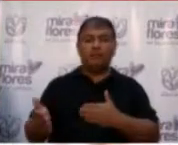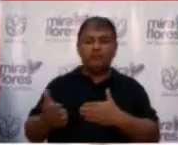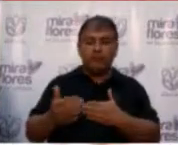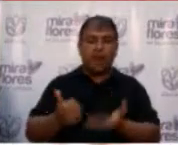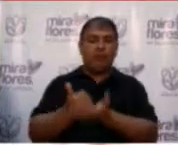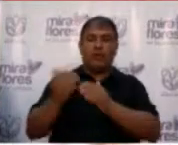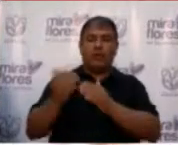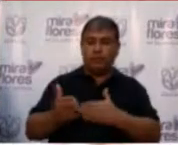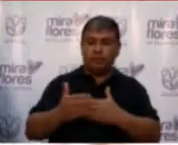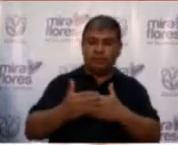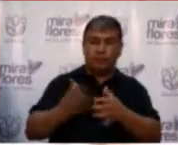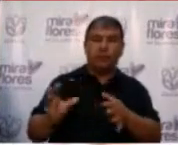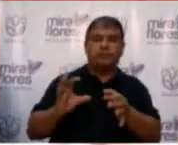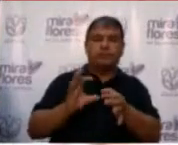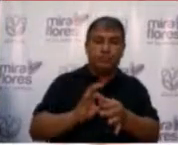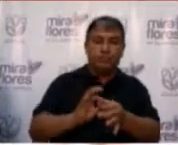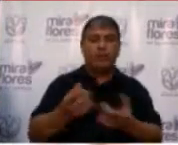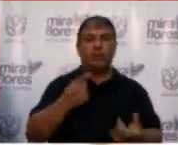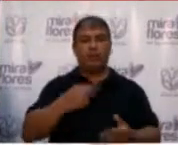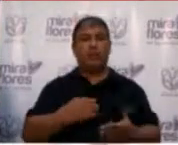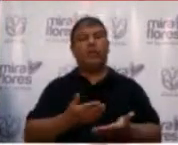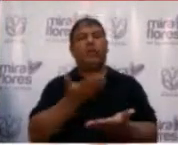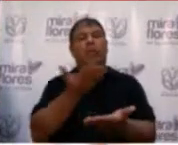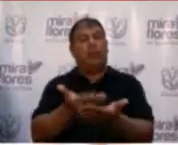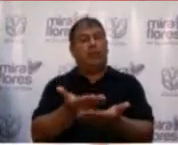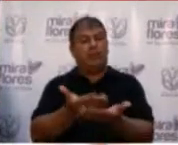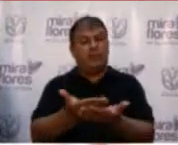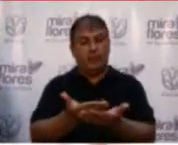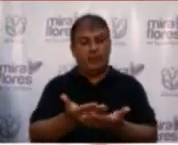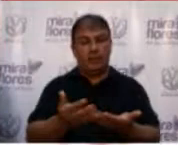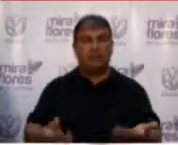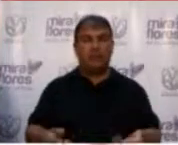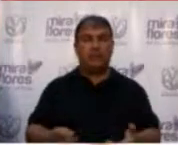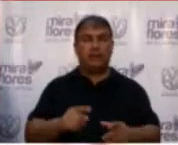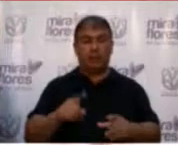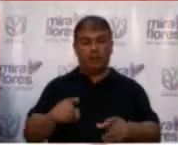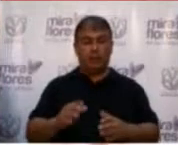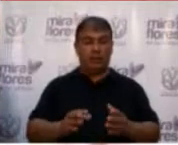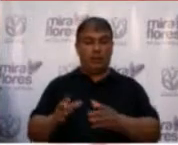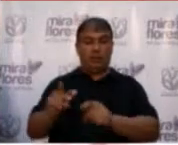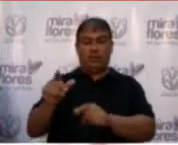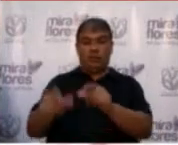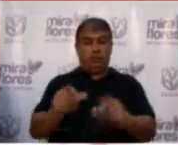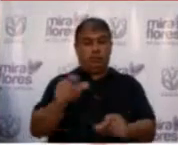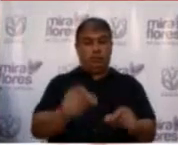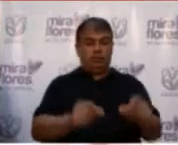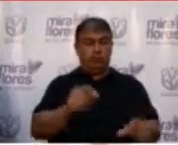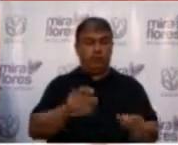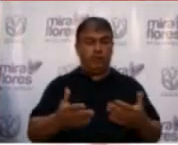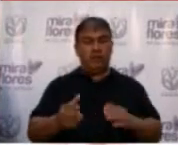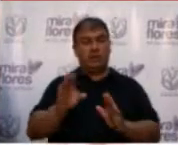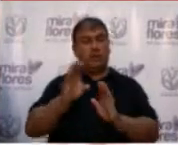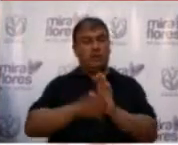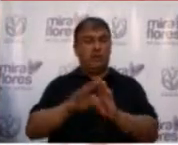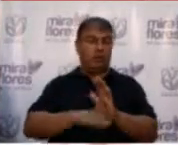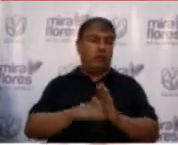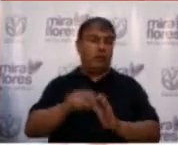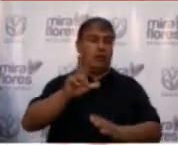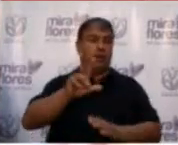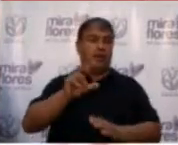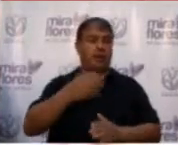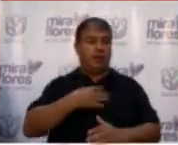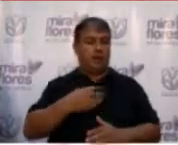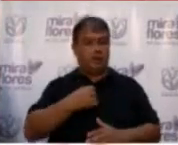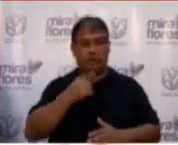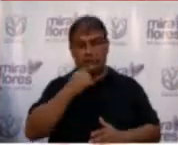acercamiento. Nosotros hemos planteado que hay una población que es menor de 30 años,